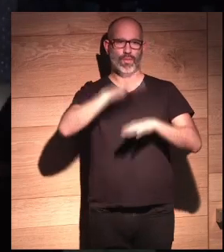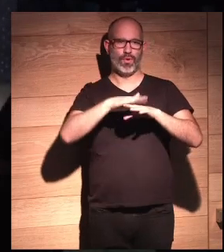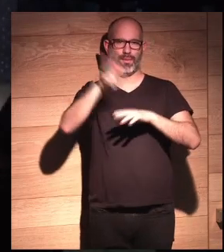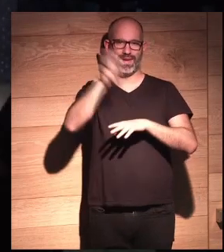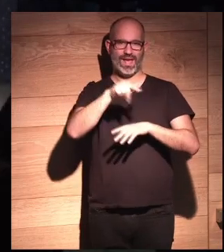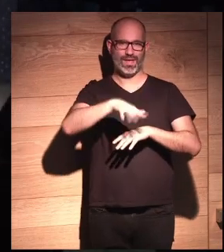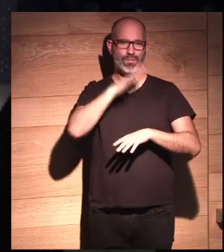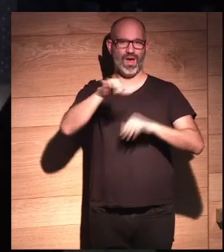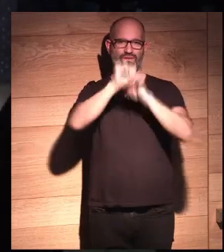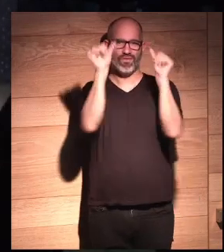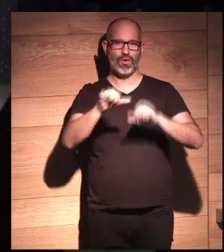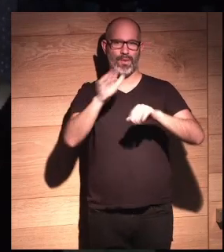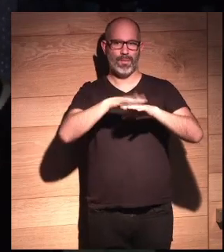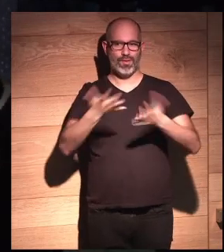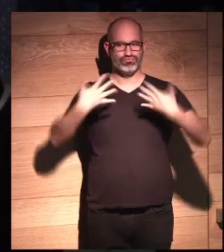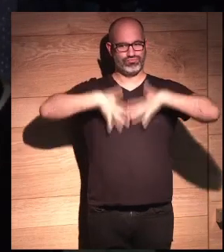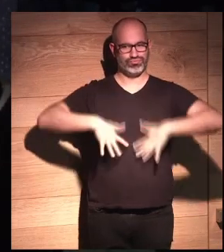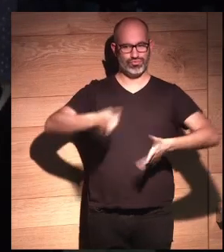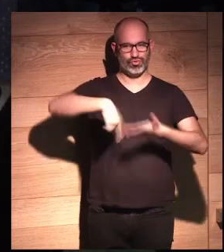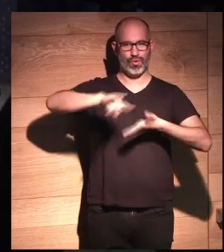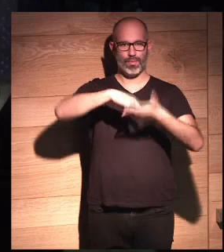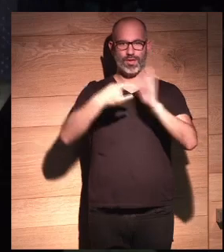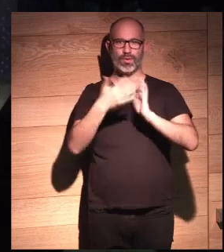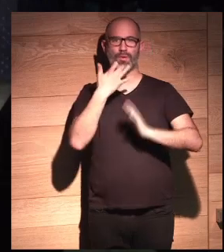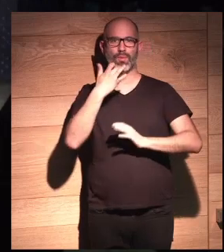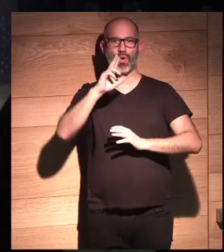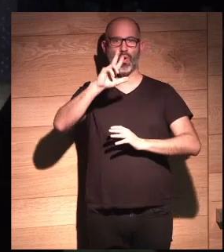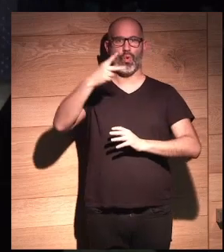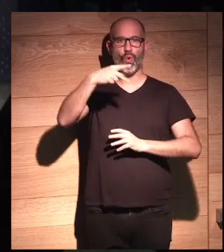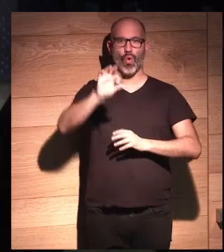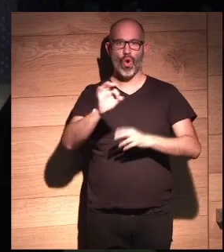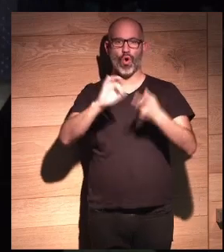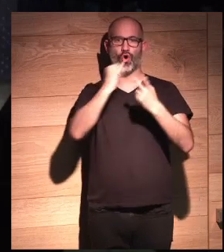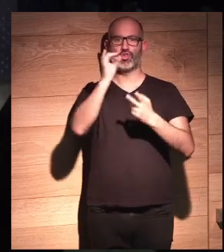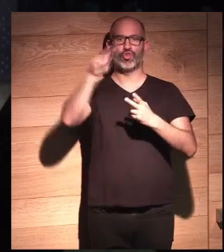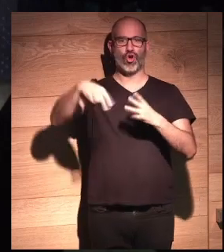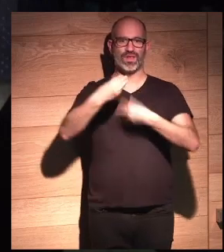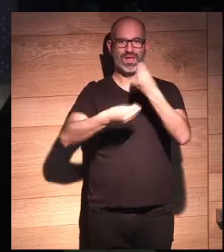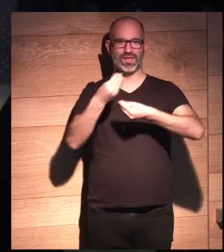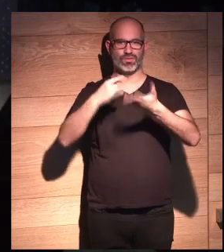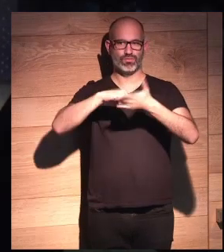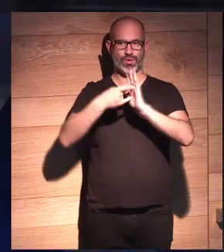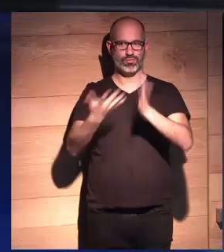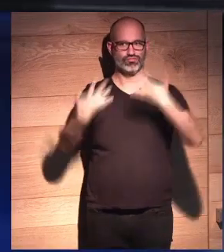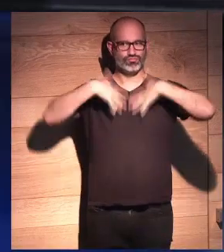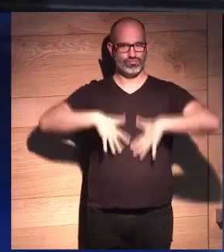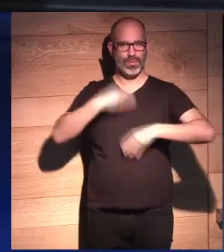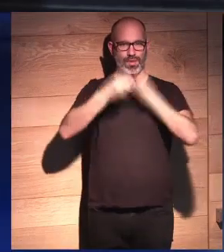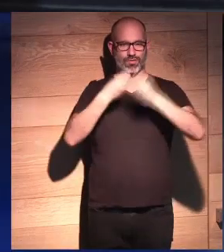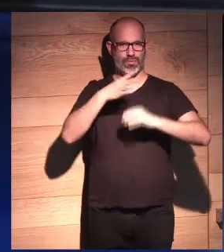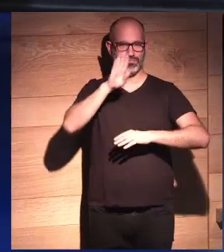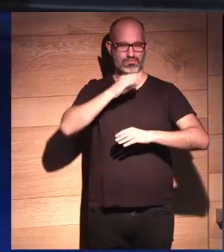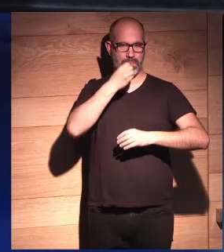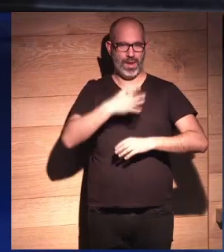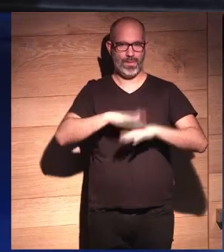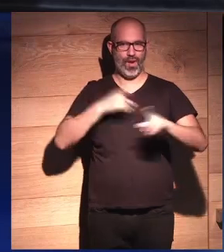bueno, es una forma también de nutrirnos nosotros de proyectos, por ejemplo, de Hugo o de John que ya se han realizado y creo que nos va a venir muy bien también